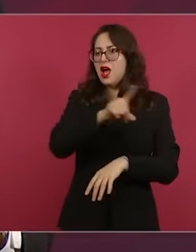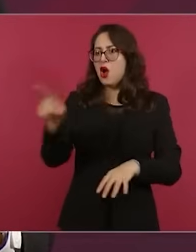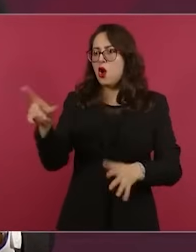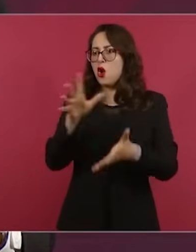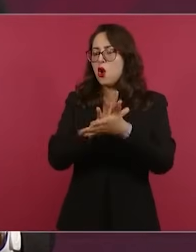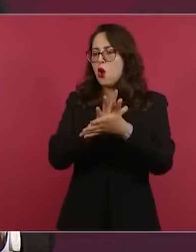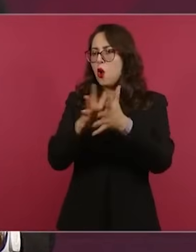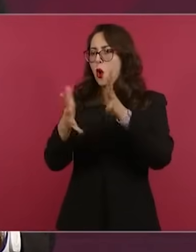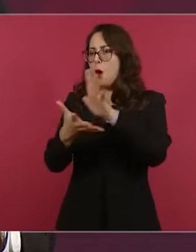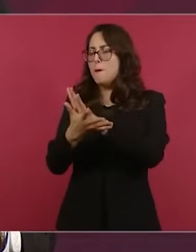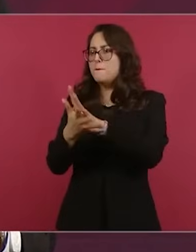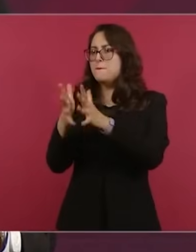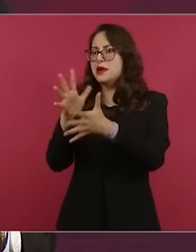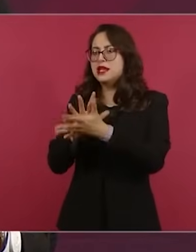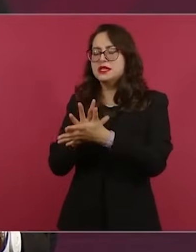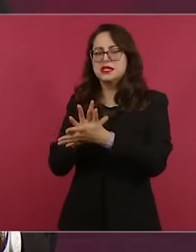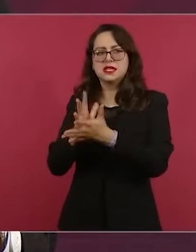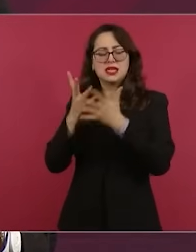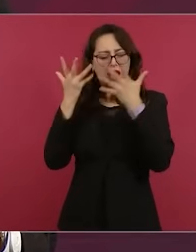proponemos a otro.